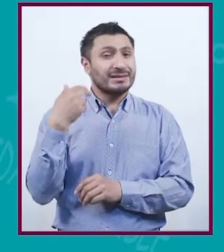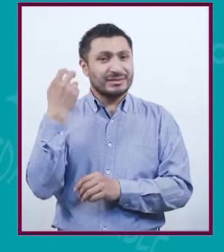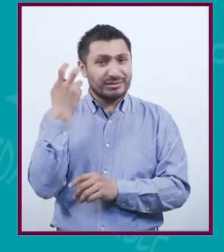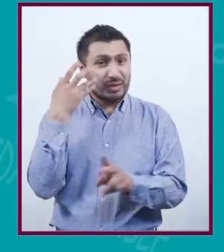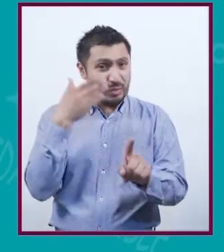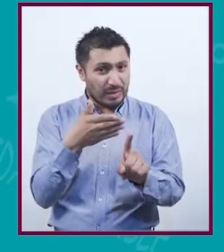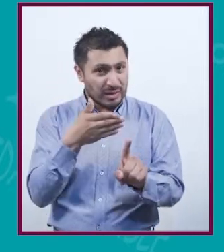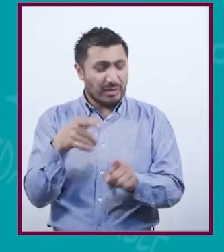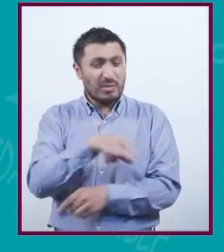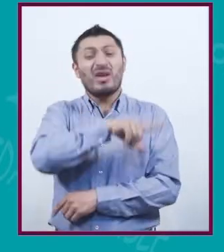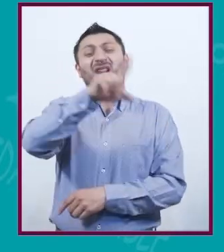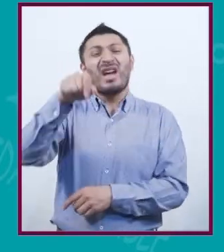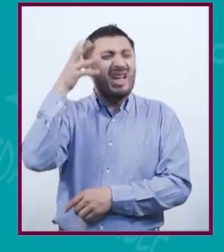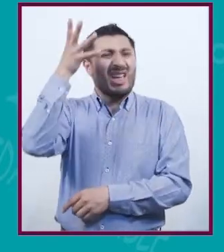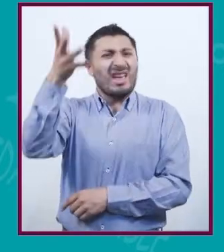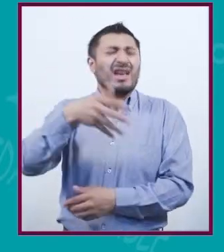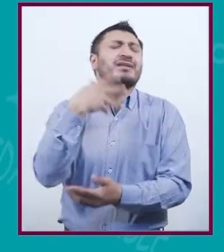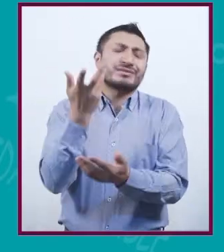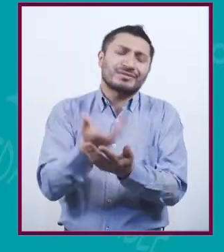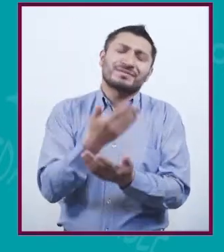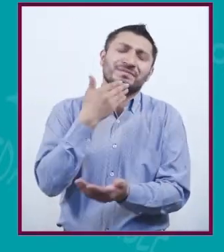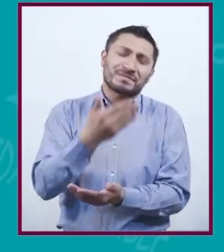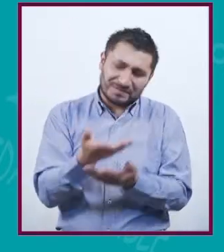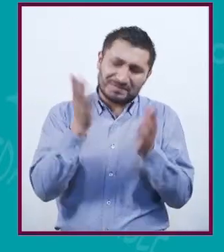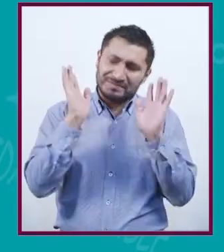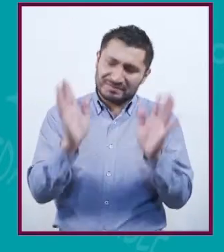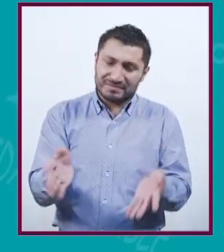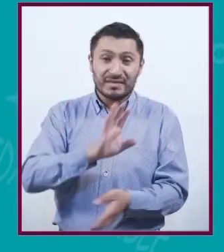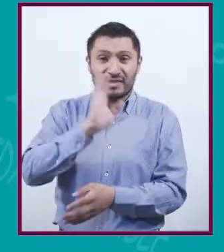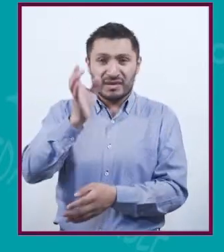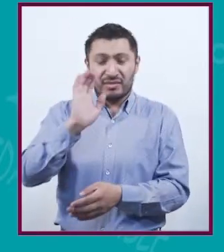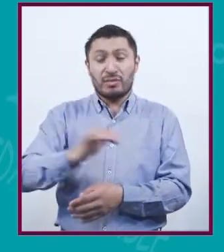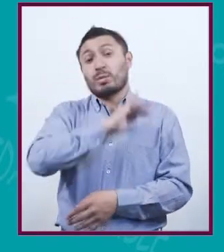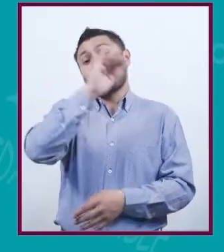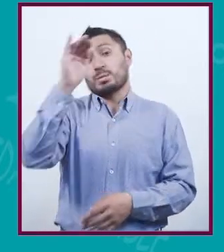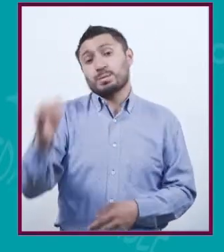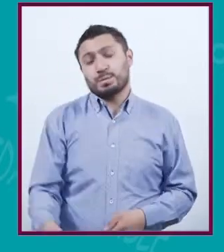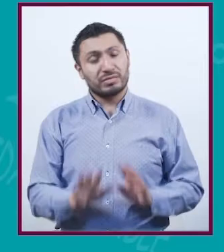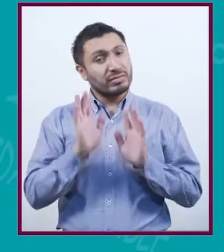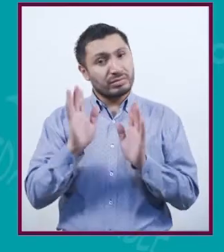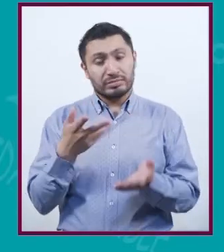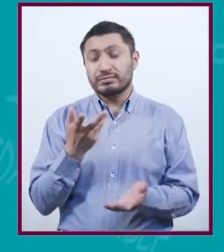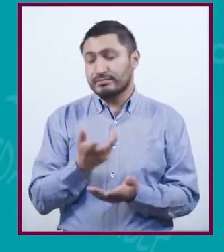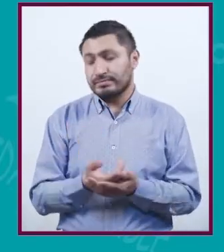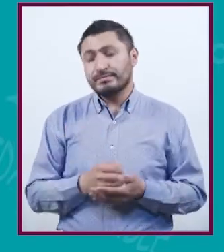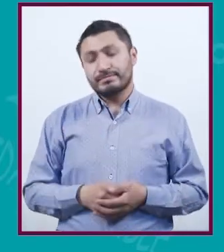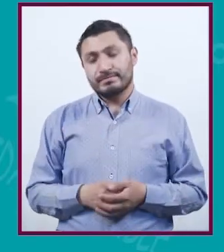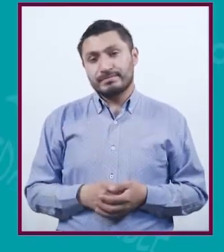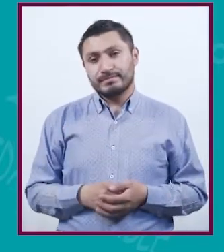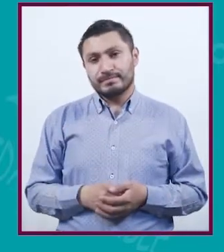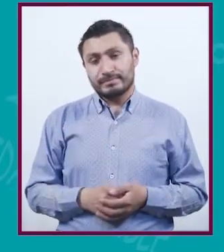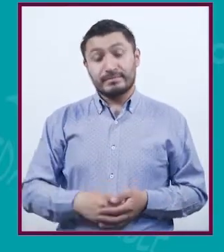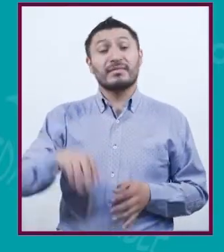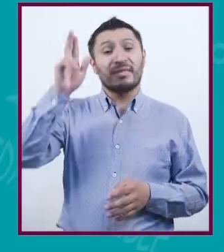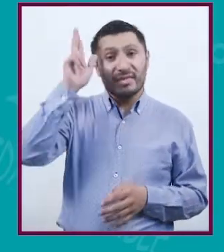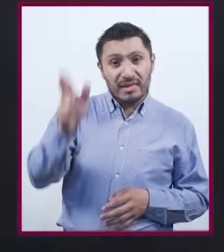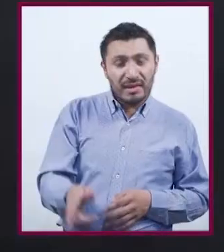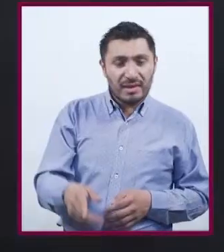De eso se trata. Ya descansaremos bien a bien cuando estemos